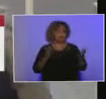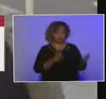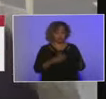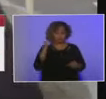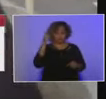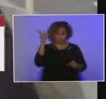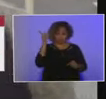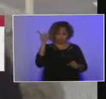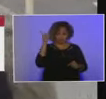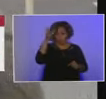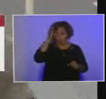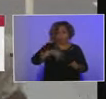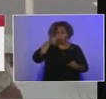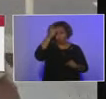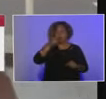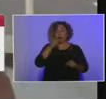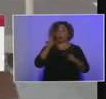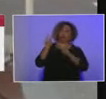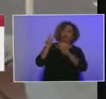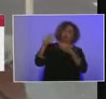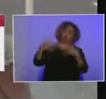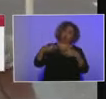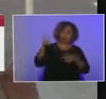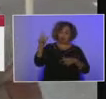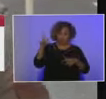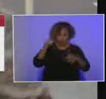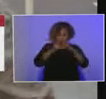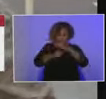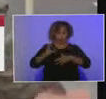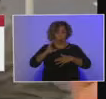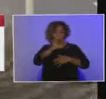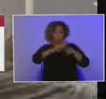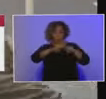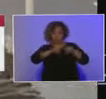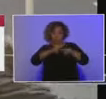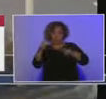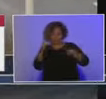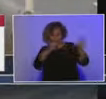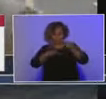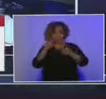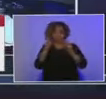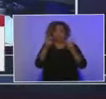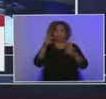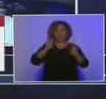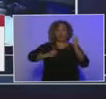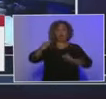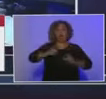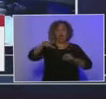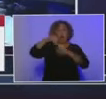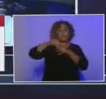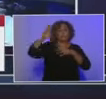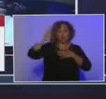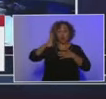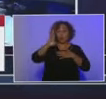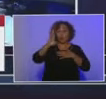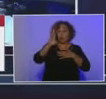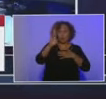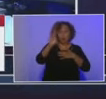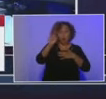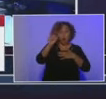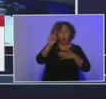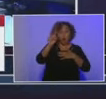Este hermano dominicano también es admirable porque bajo esa comisión que él preside, usted sabe todos los teatros que hay en Broadway. Bueno, esos teatros que están